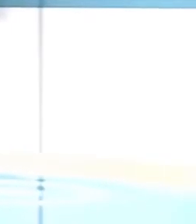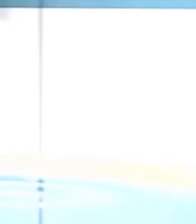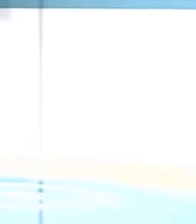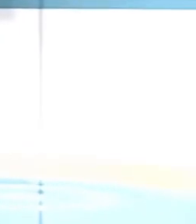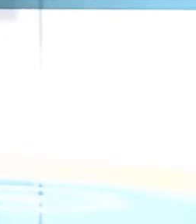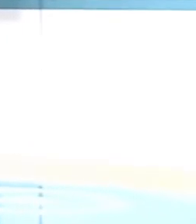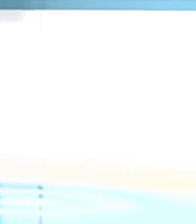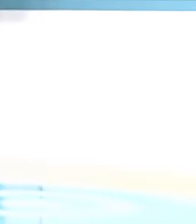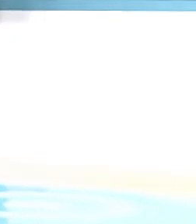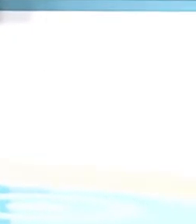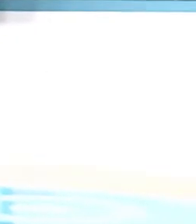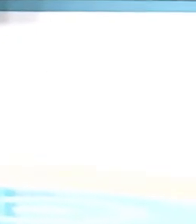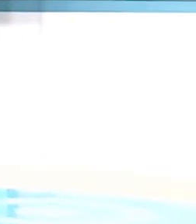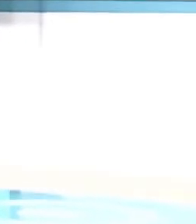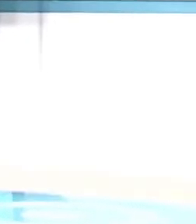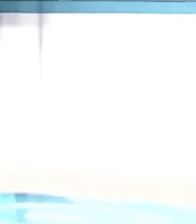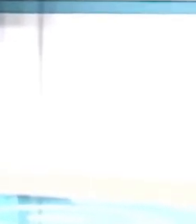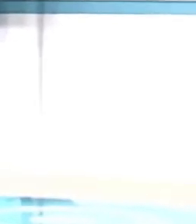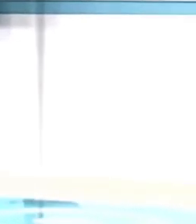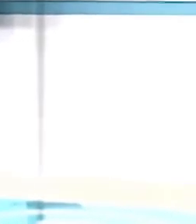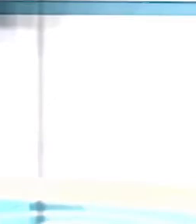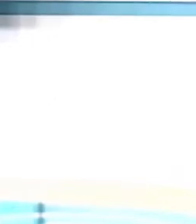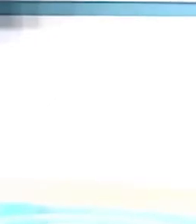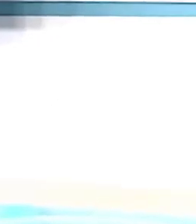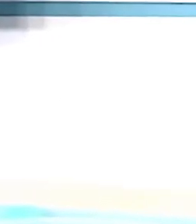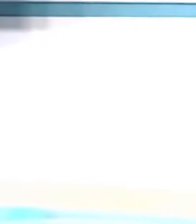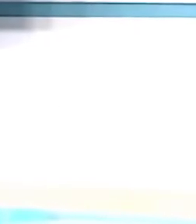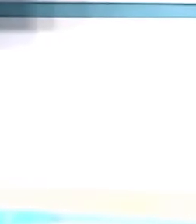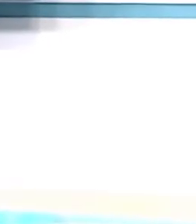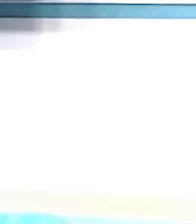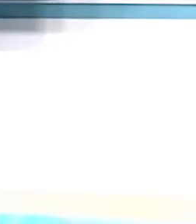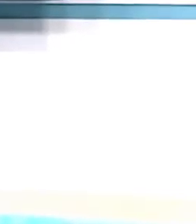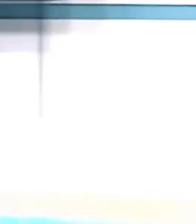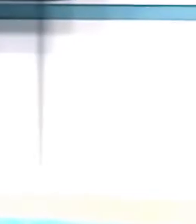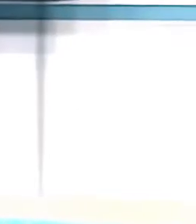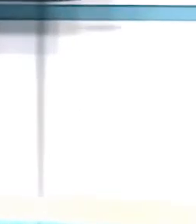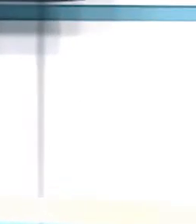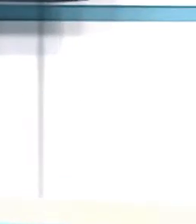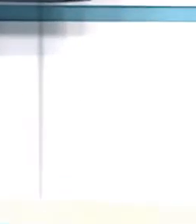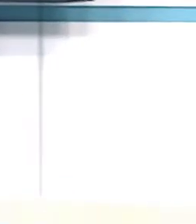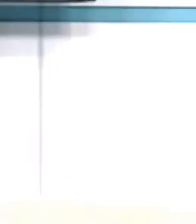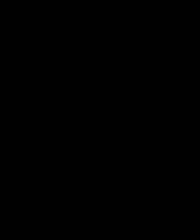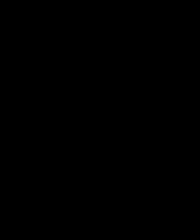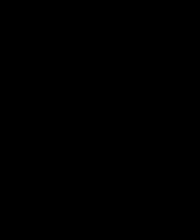Trabajamos para usted. Somos la televisión pública de Costa Rica.